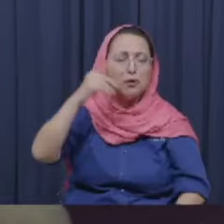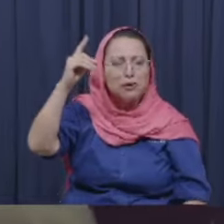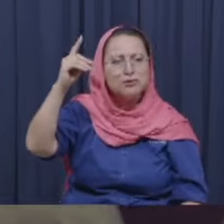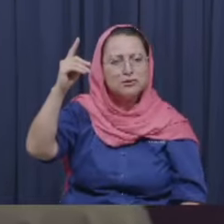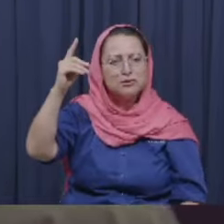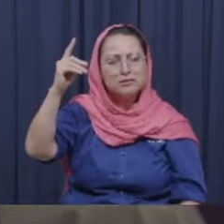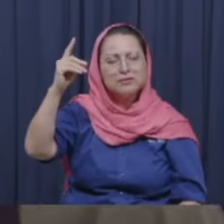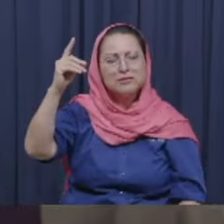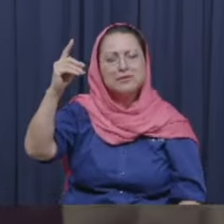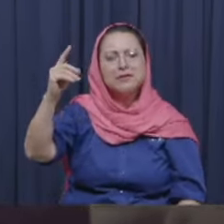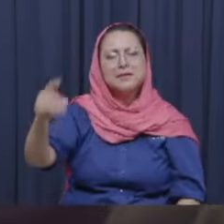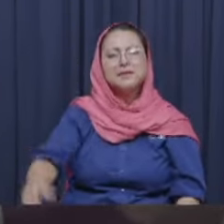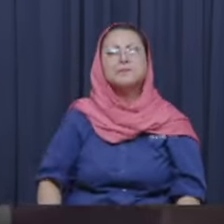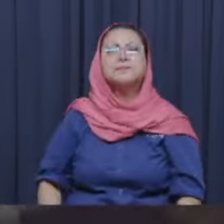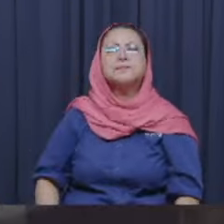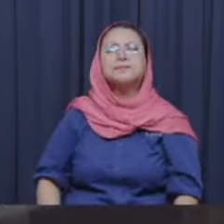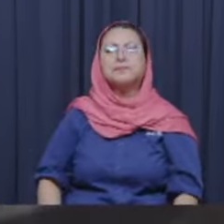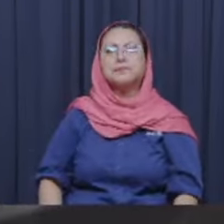Señor.